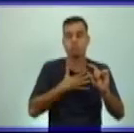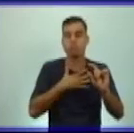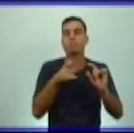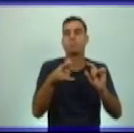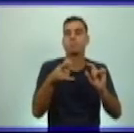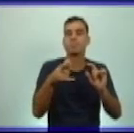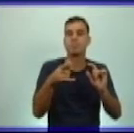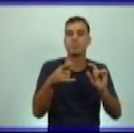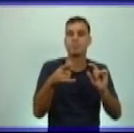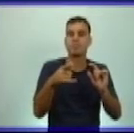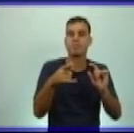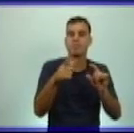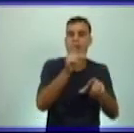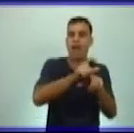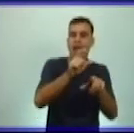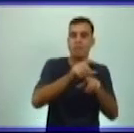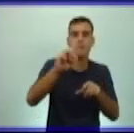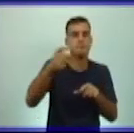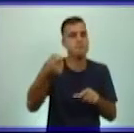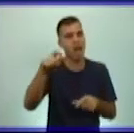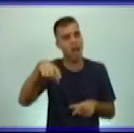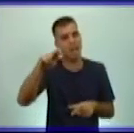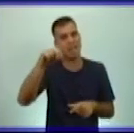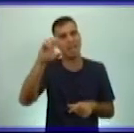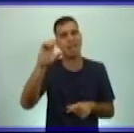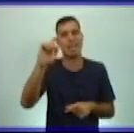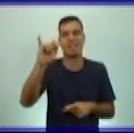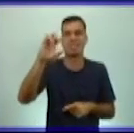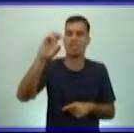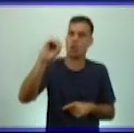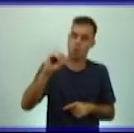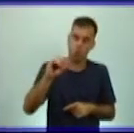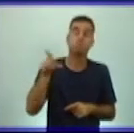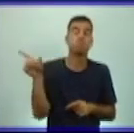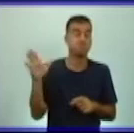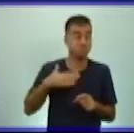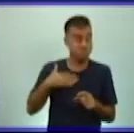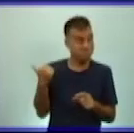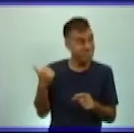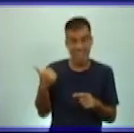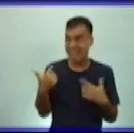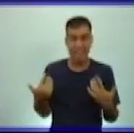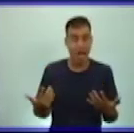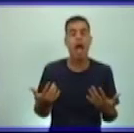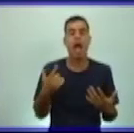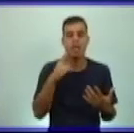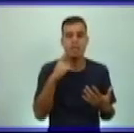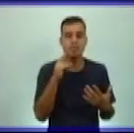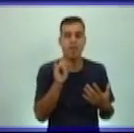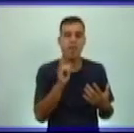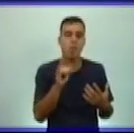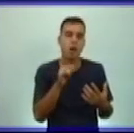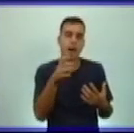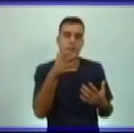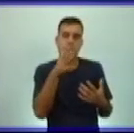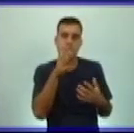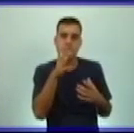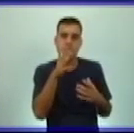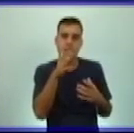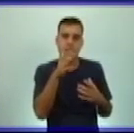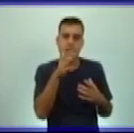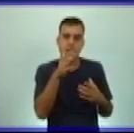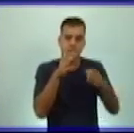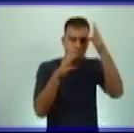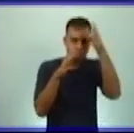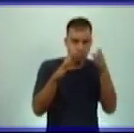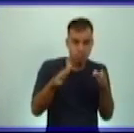entonces este campo magnético del enrollado de la bobina es comparable con un imán recto. Es decir, que